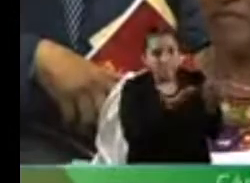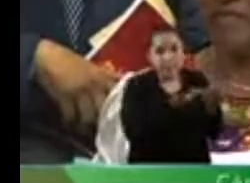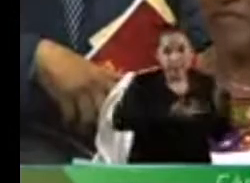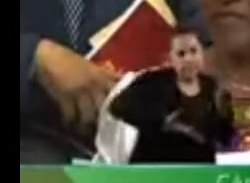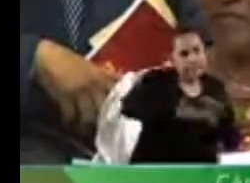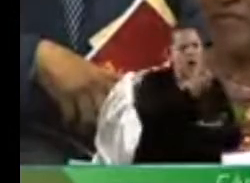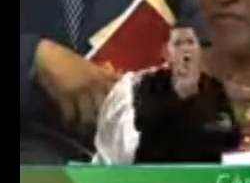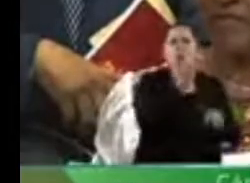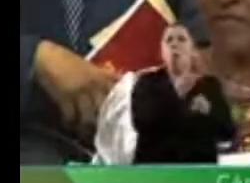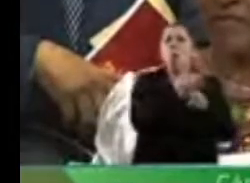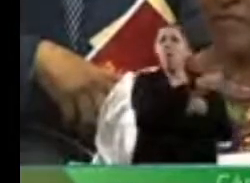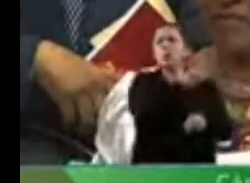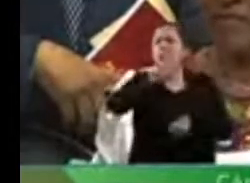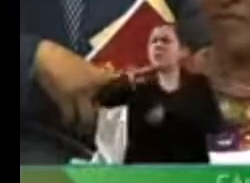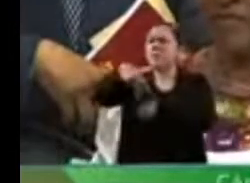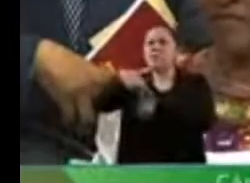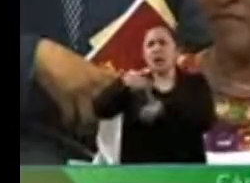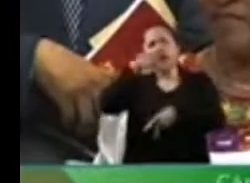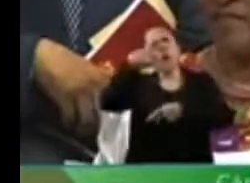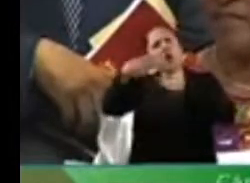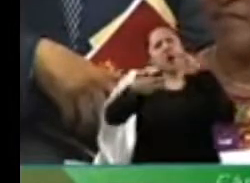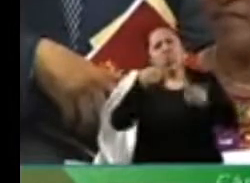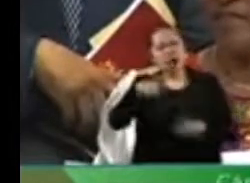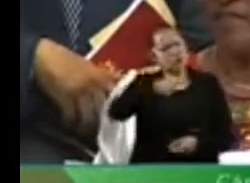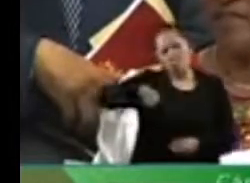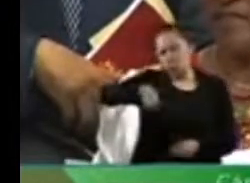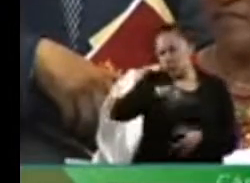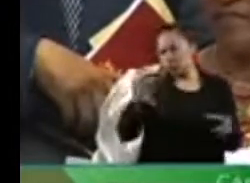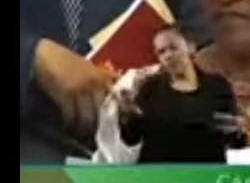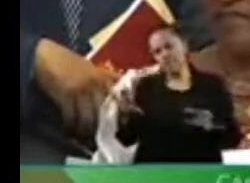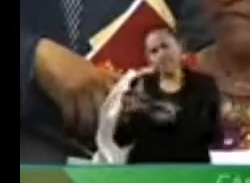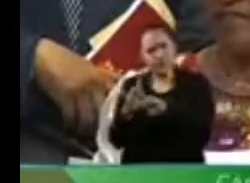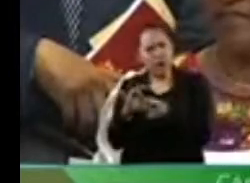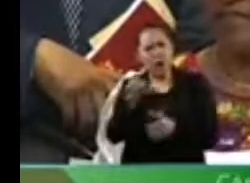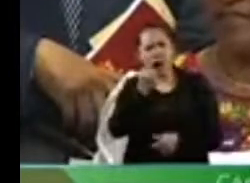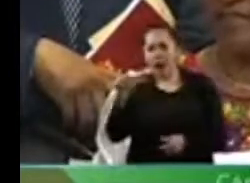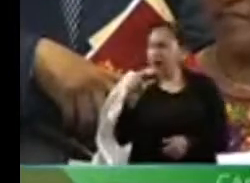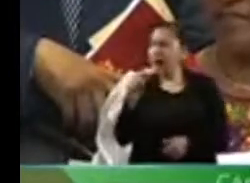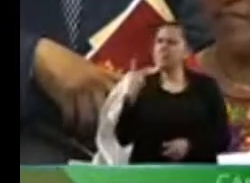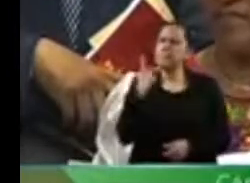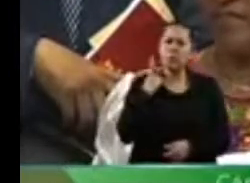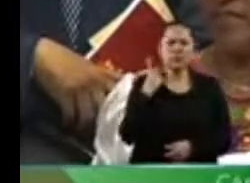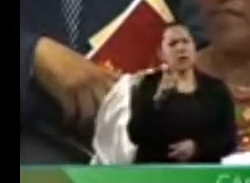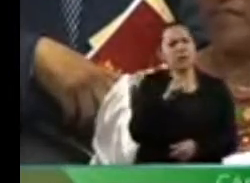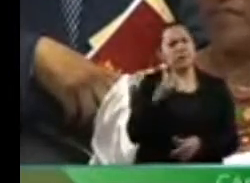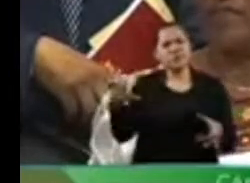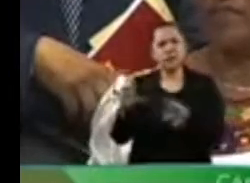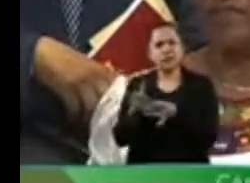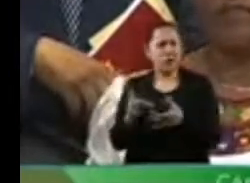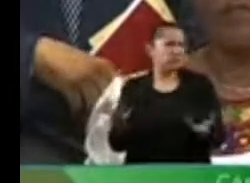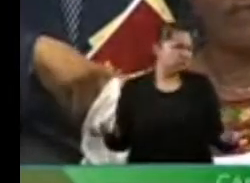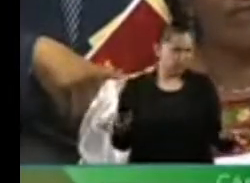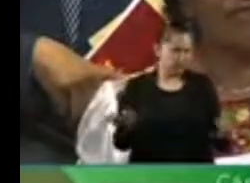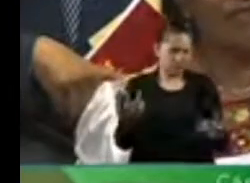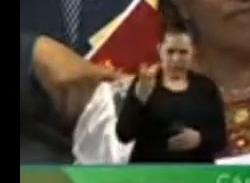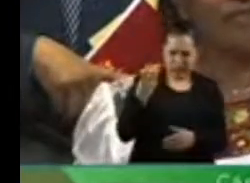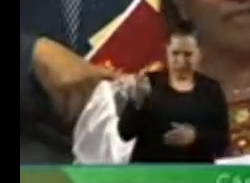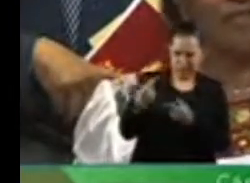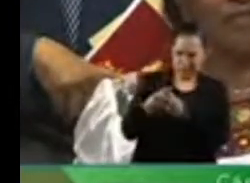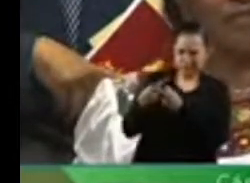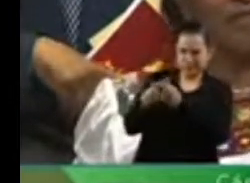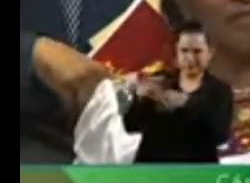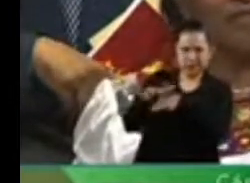y a decir que hasta la ignominia irán al cabuz de la derecha. Así va la vida. De Movimiento Paniaguado no me extraña